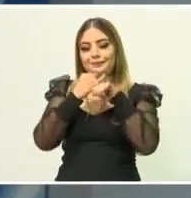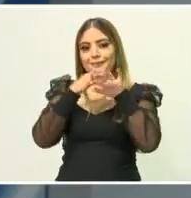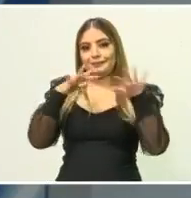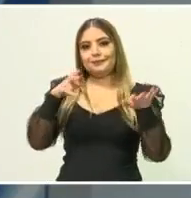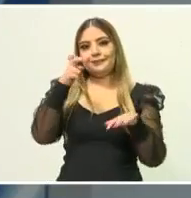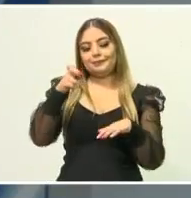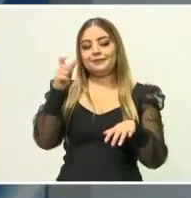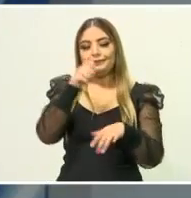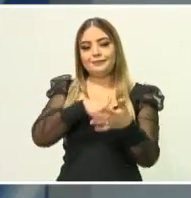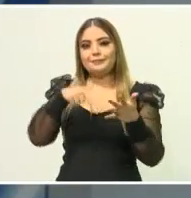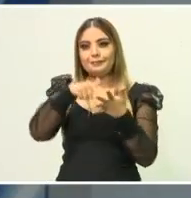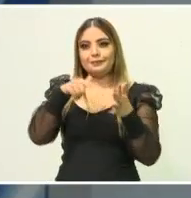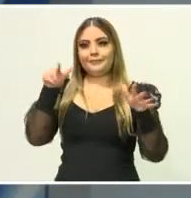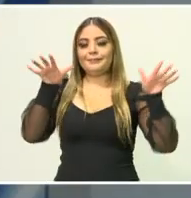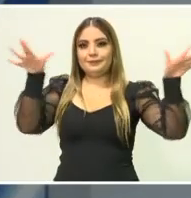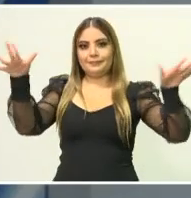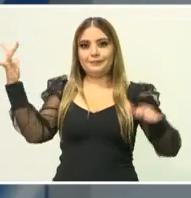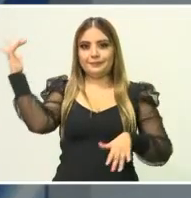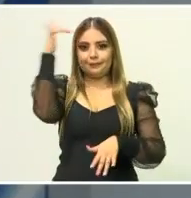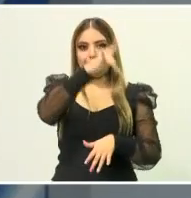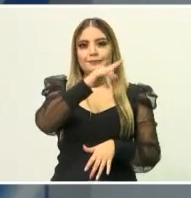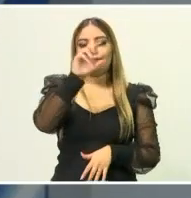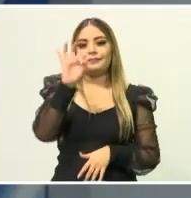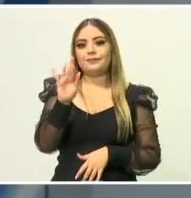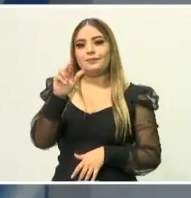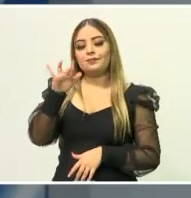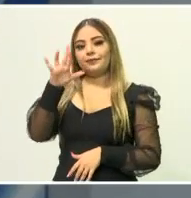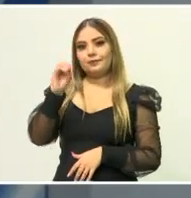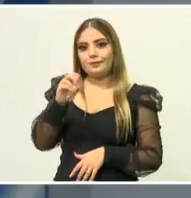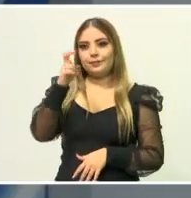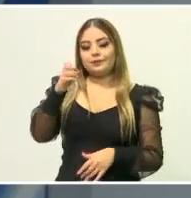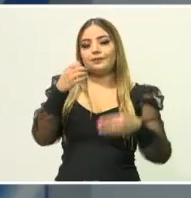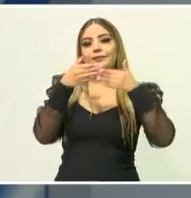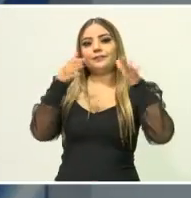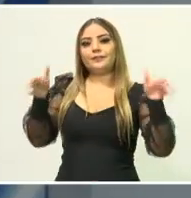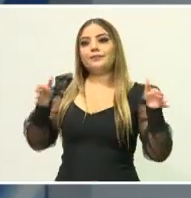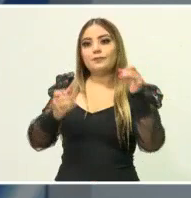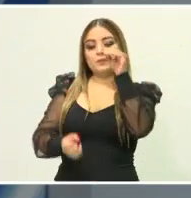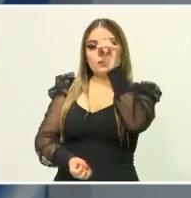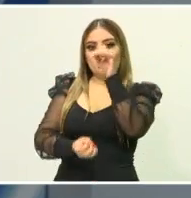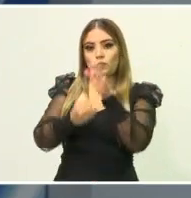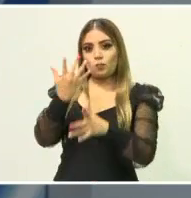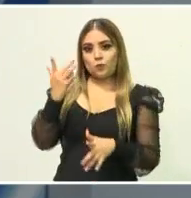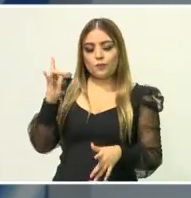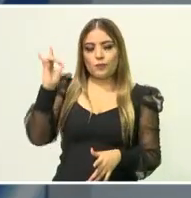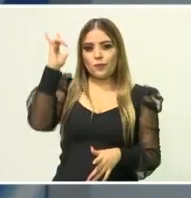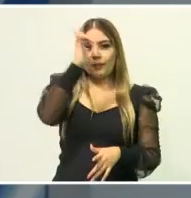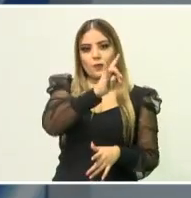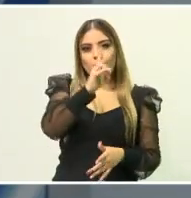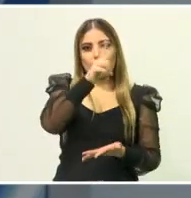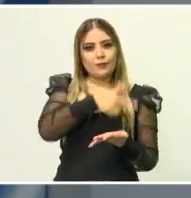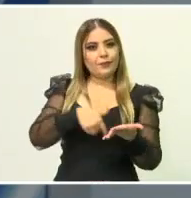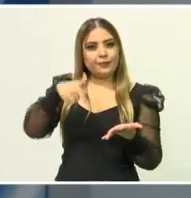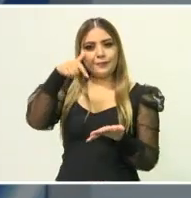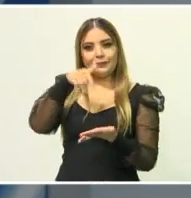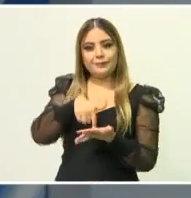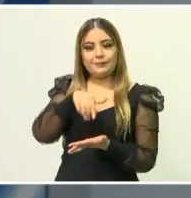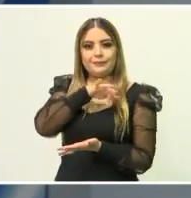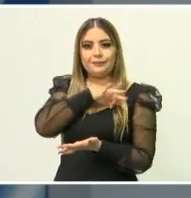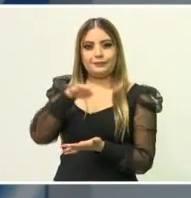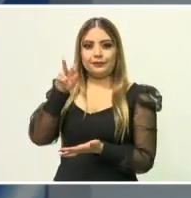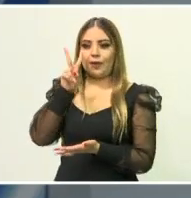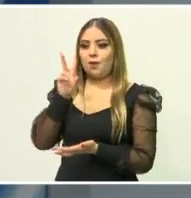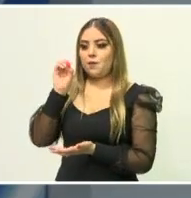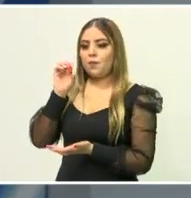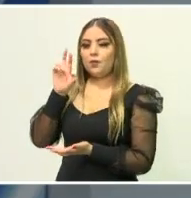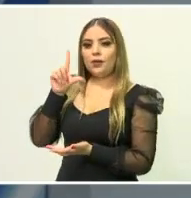en el Aeropuerto Internacional Francisco Sarabia llevó a cabo la apertura de un nuevo vuelo ahora la aerolínea Volaris